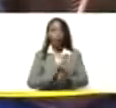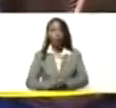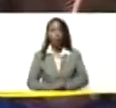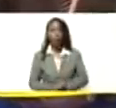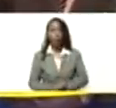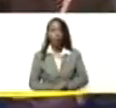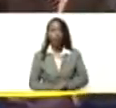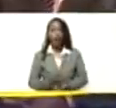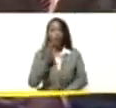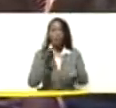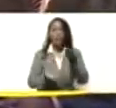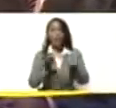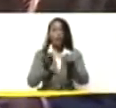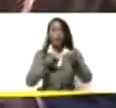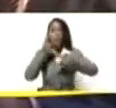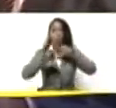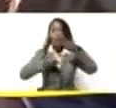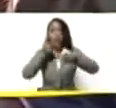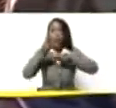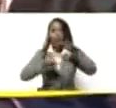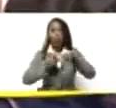de la estabilidad política